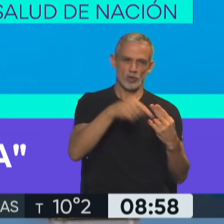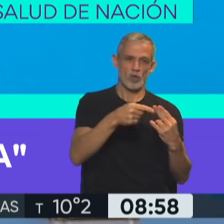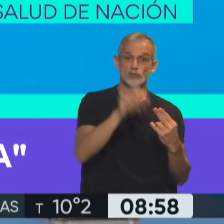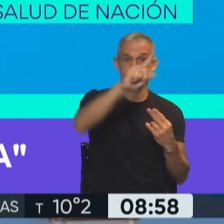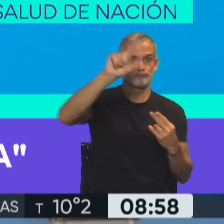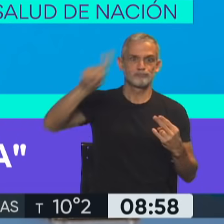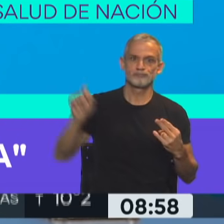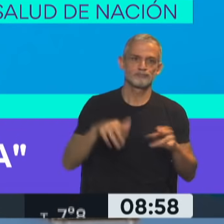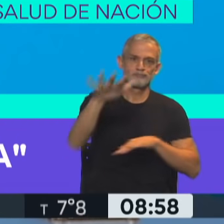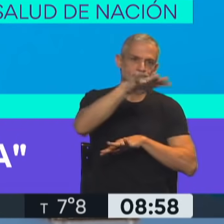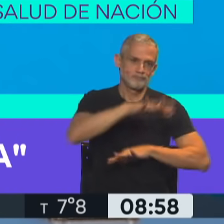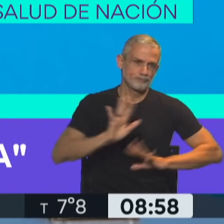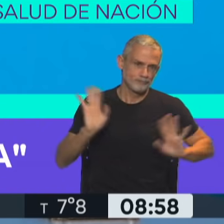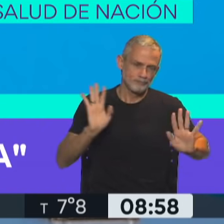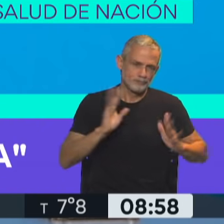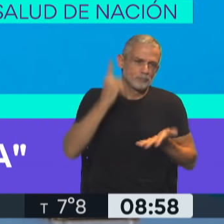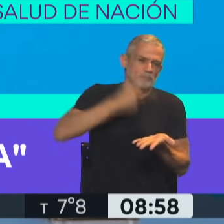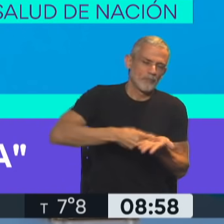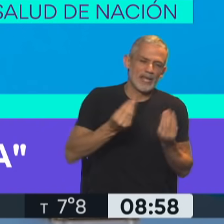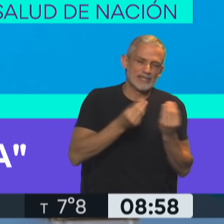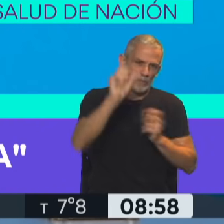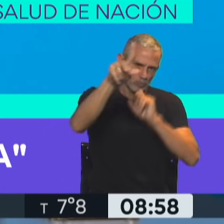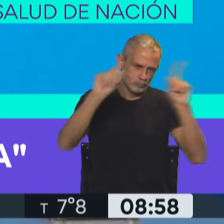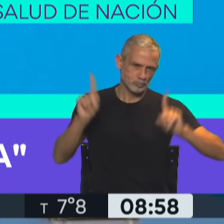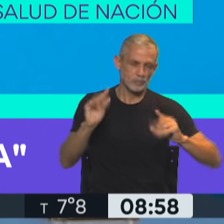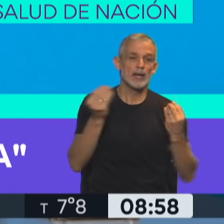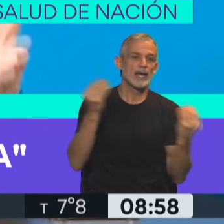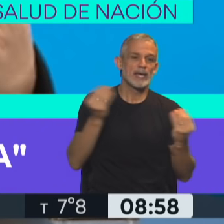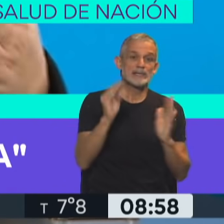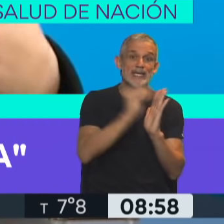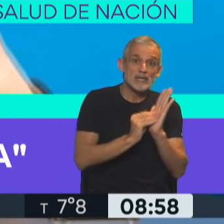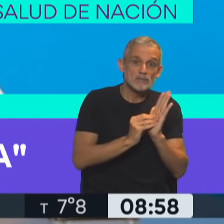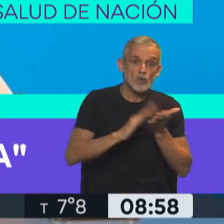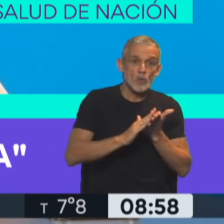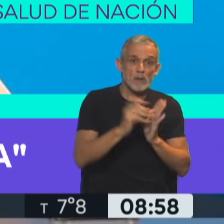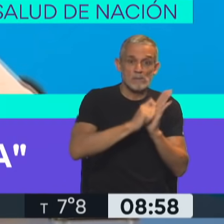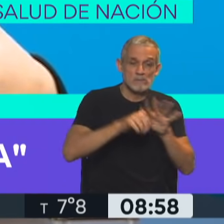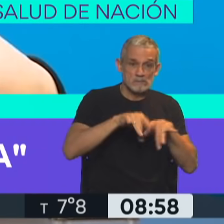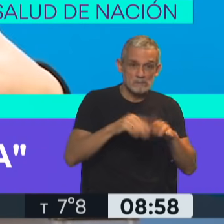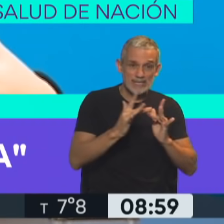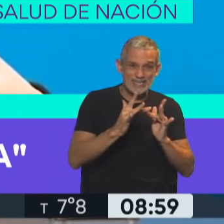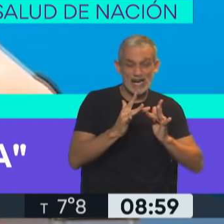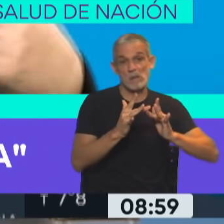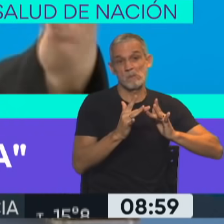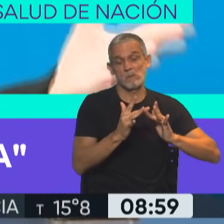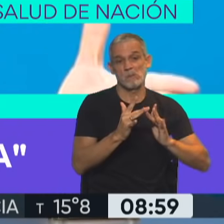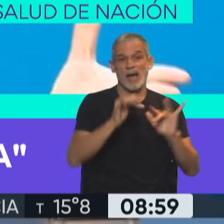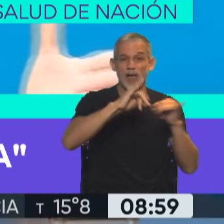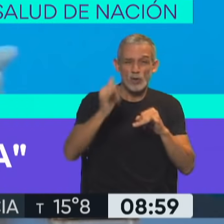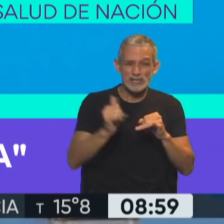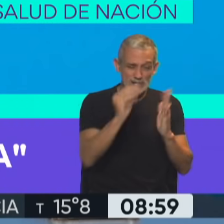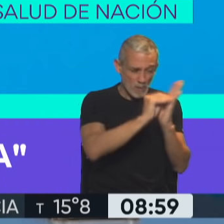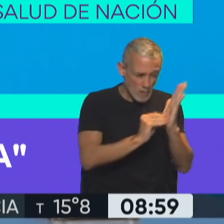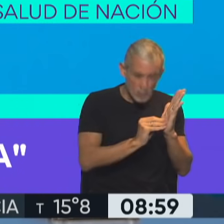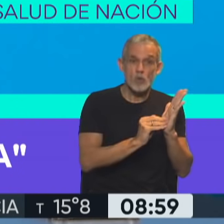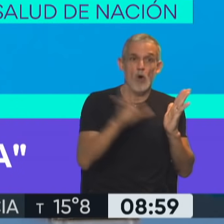jurisdicción lo que hace es definir si abre una inscripción de todos los adolescentes y a medida que llegan las vacunas va